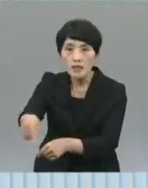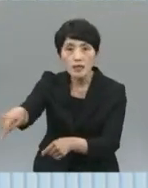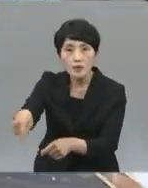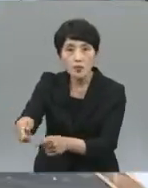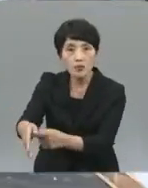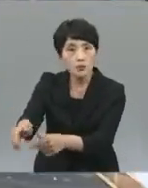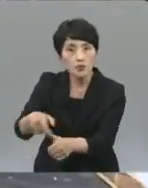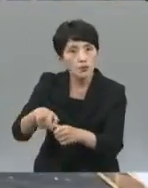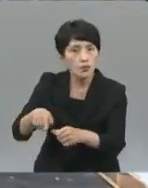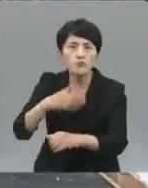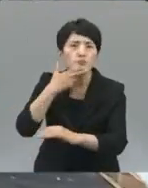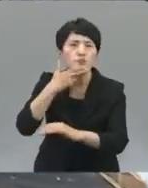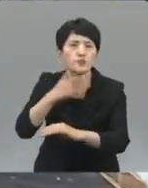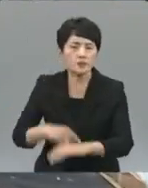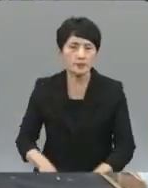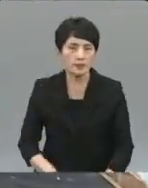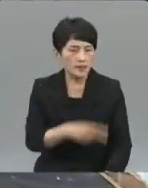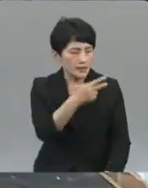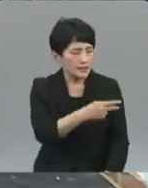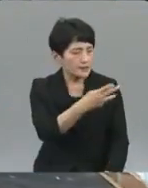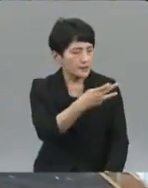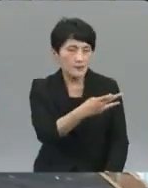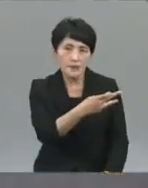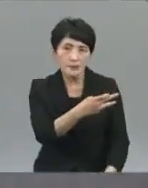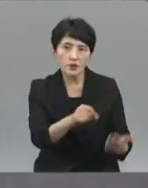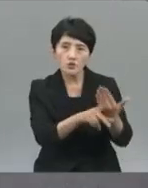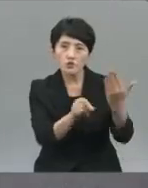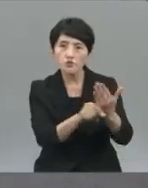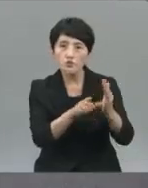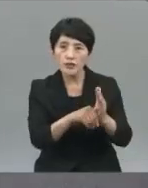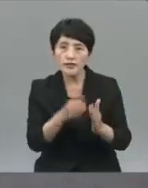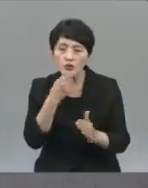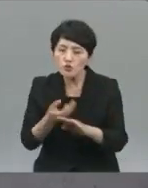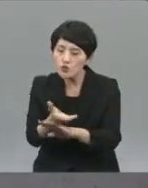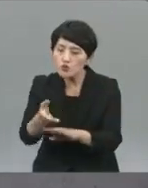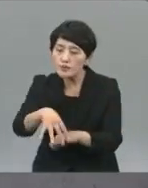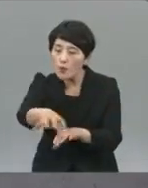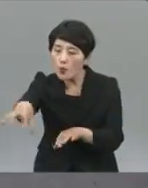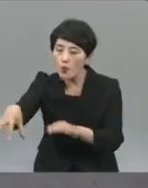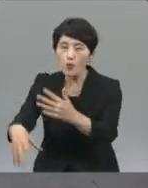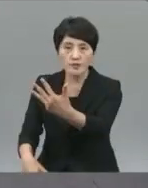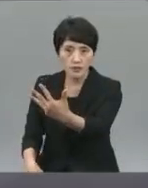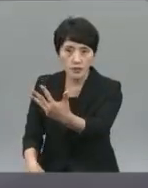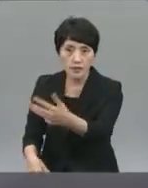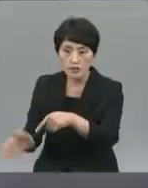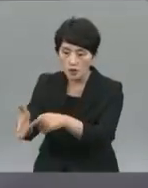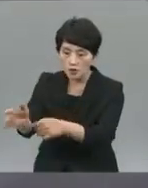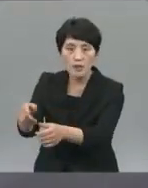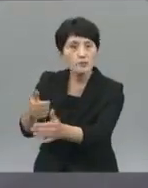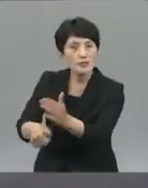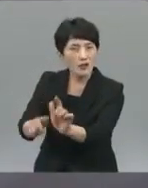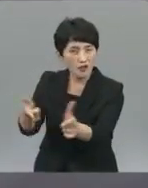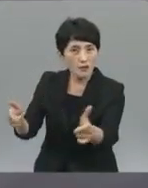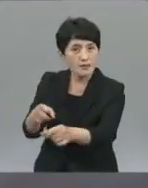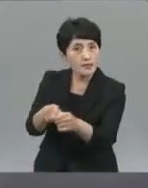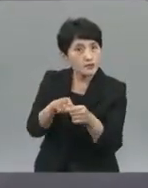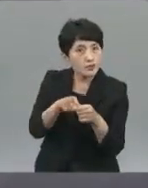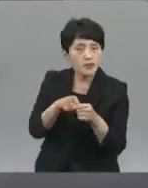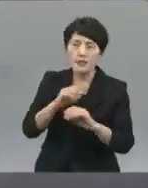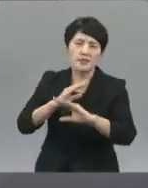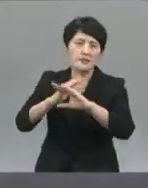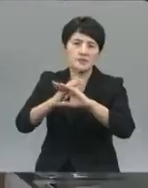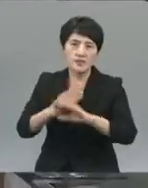su fuerte rechazo al plan de vertido por su parte el gobierno japonés asegura que han convencido a Los Pescadores y a los habitantes de